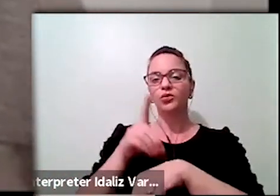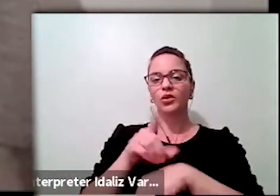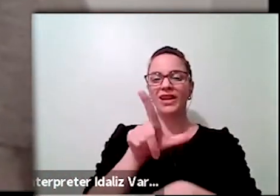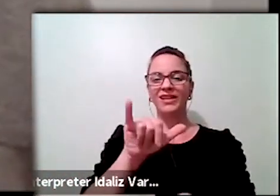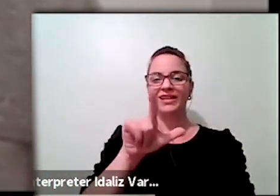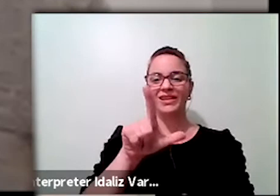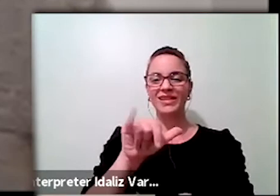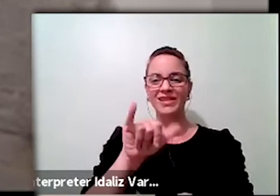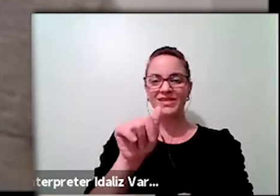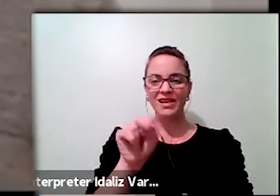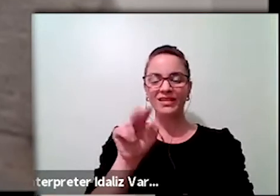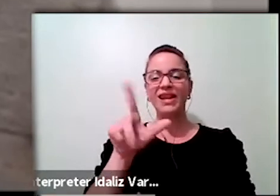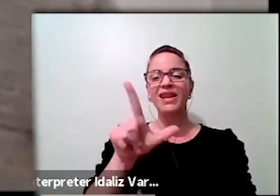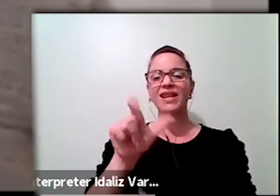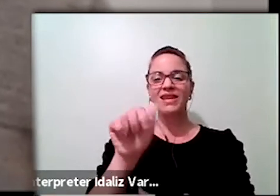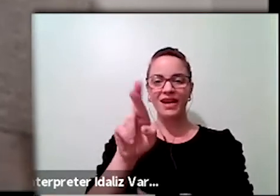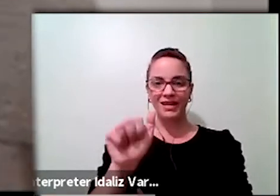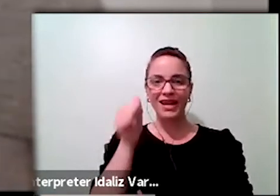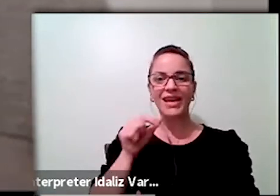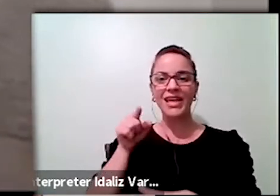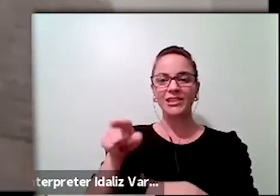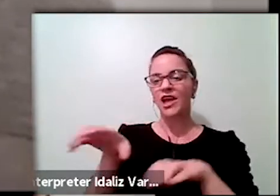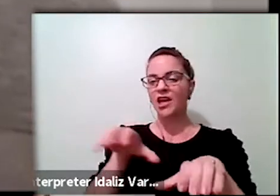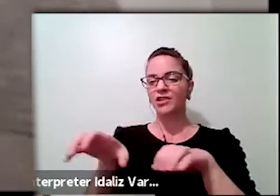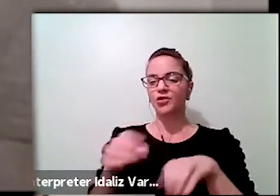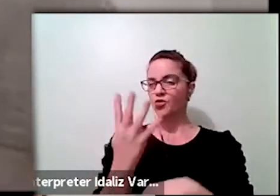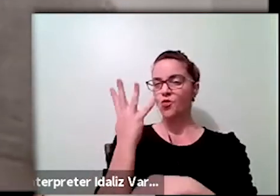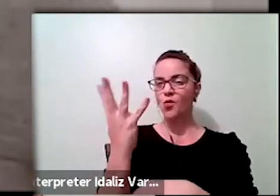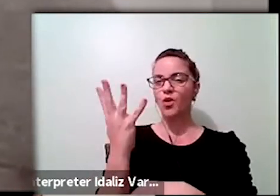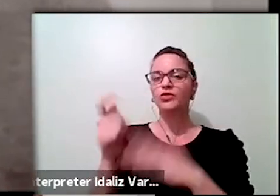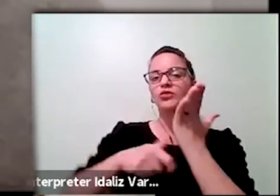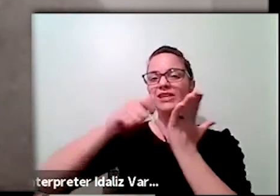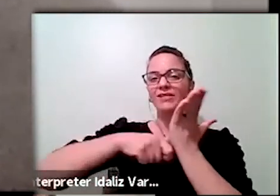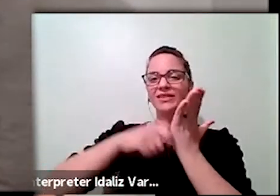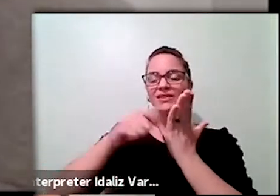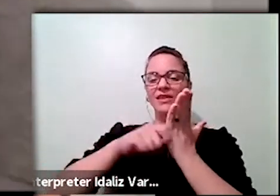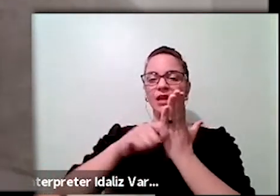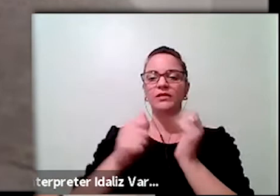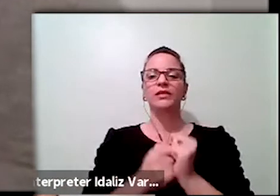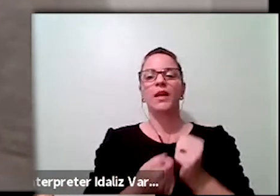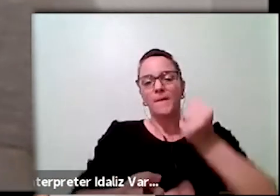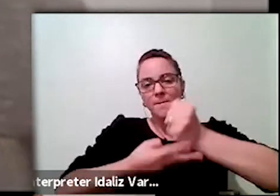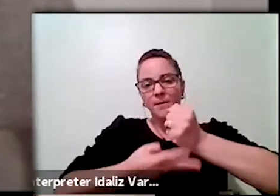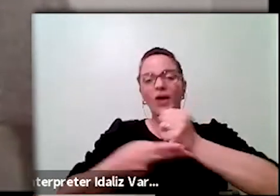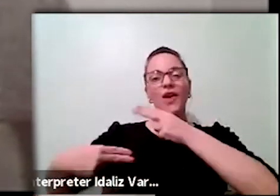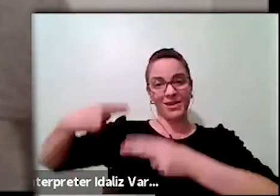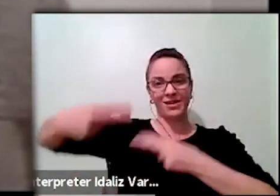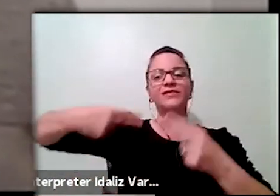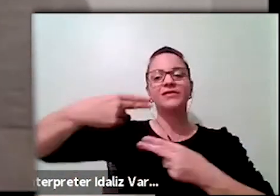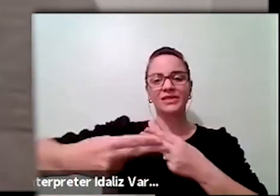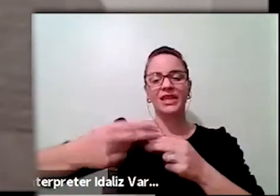Lara. Lillian ha coordinado cerca de cuatro volúmenes de la revista Patrimonio. Es estudiosa del